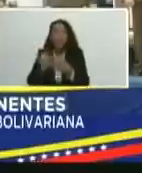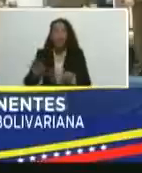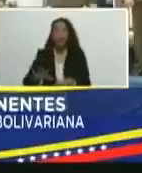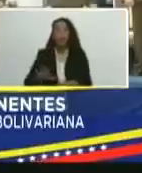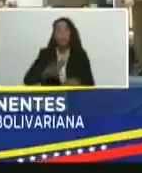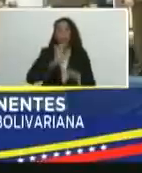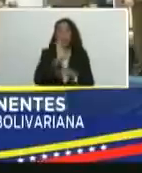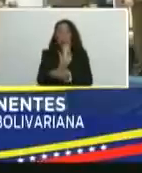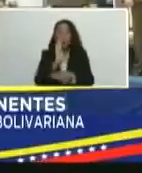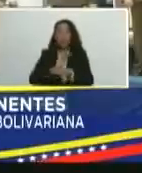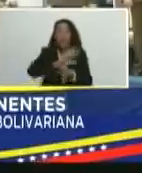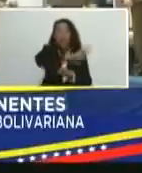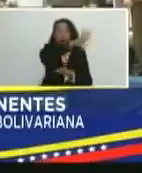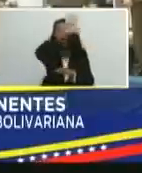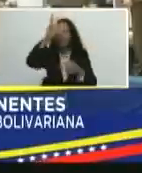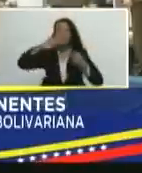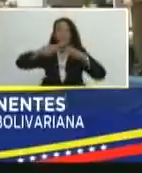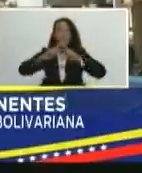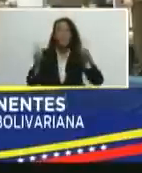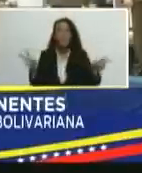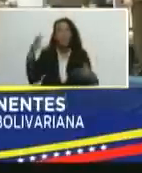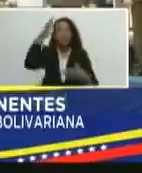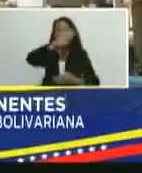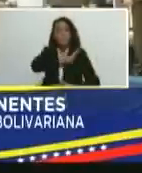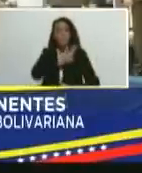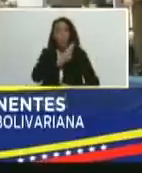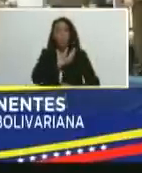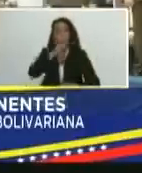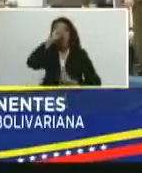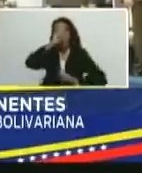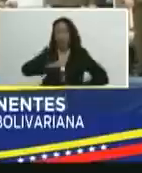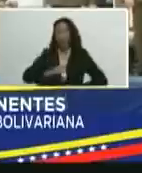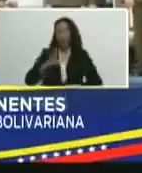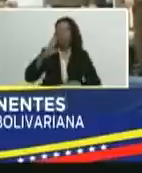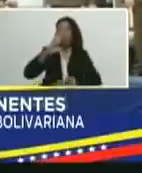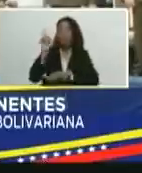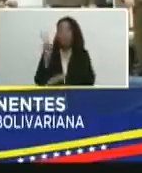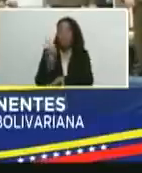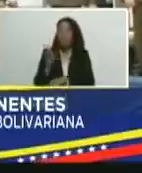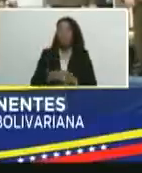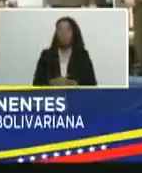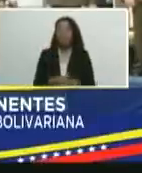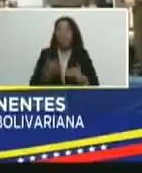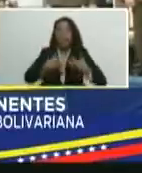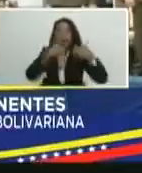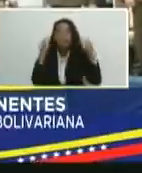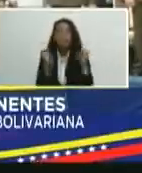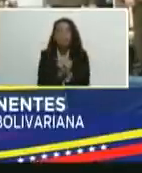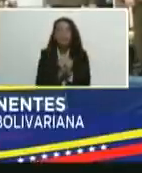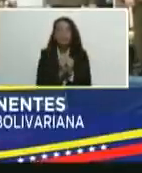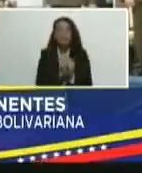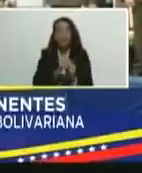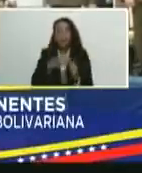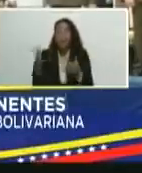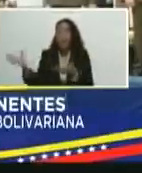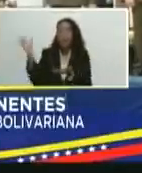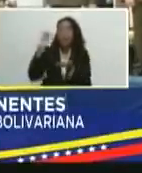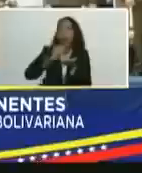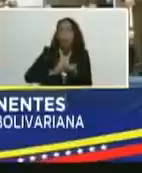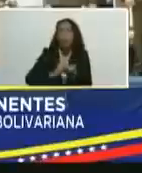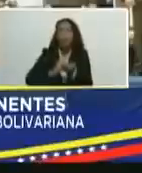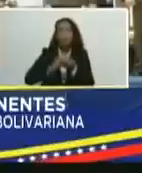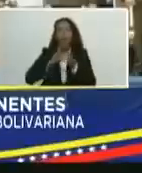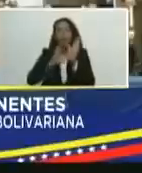la batalla por cuidar la paz y la estabilidad interna, el orden interno, en la batalla por recuperar los grados